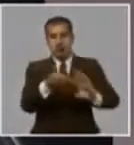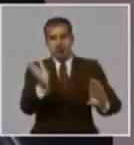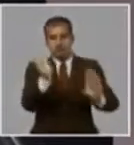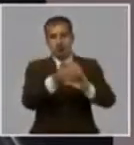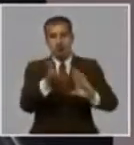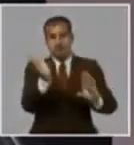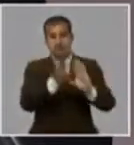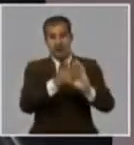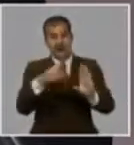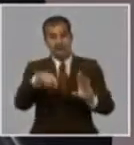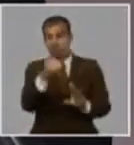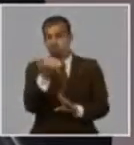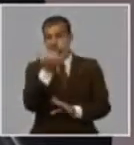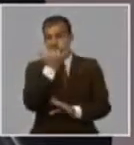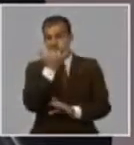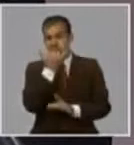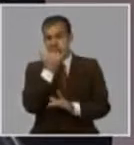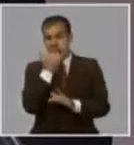impactaron mucho